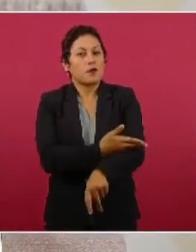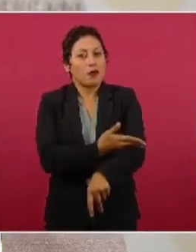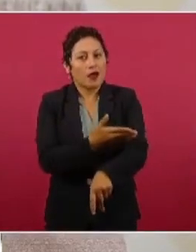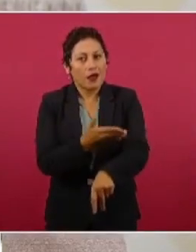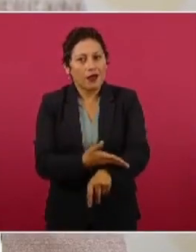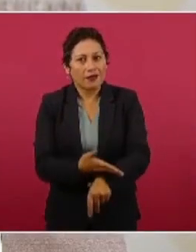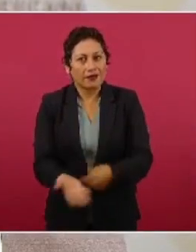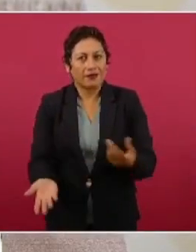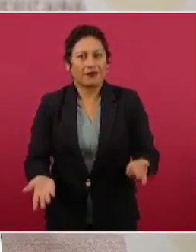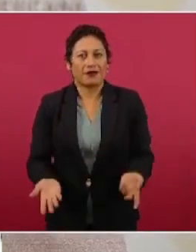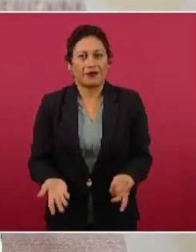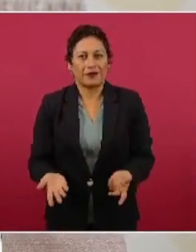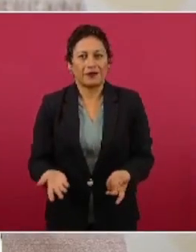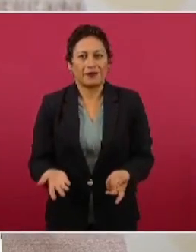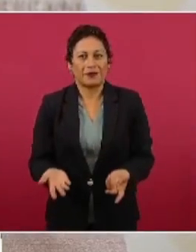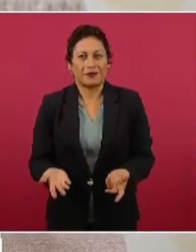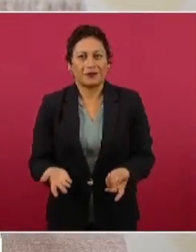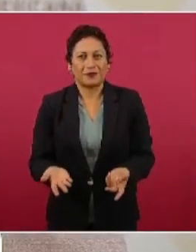su grandeza